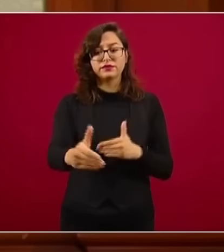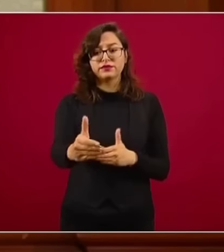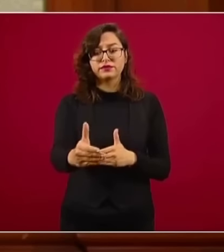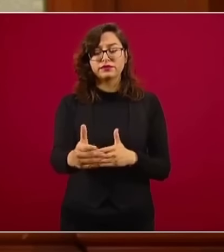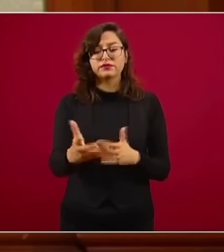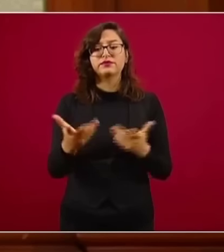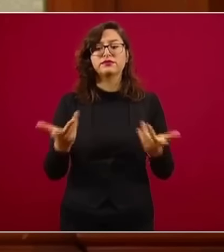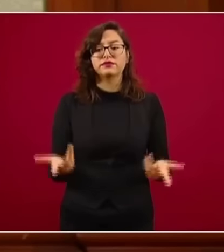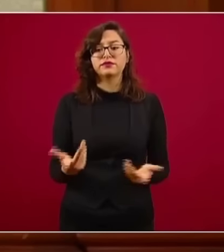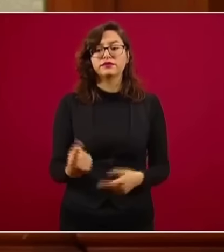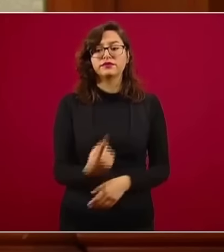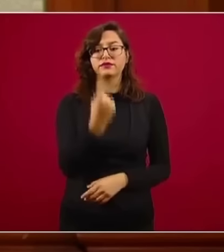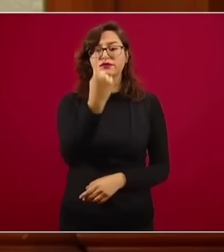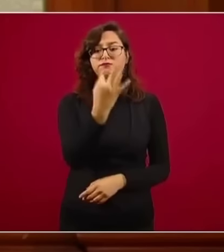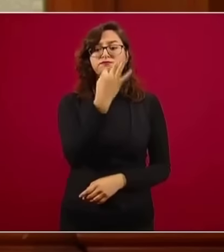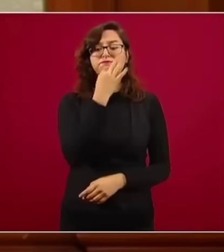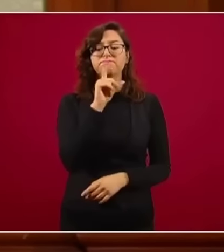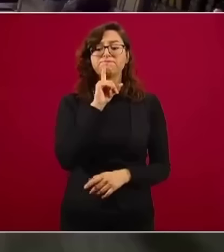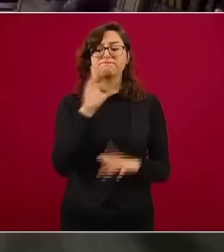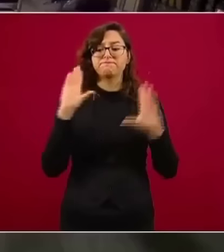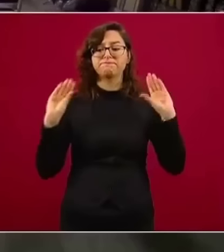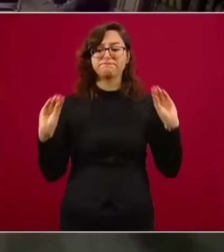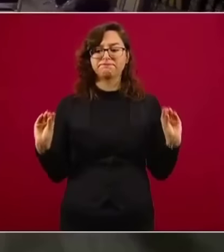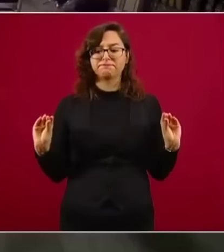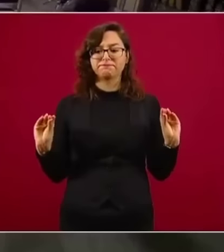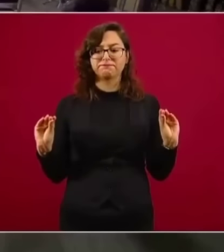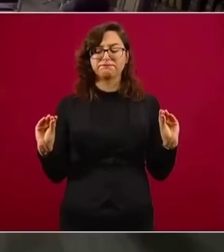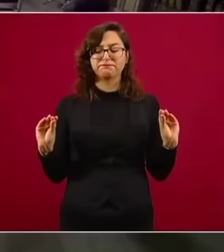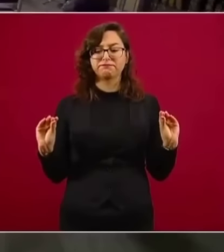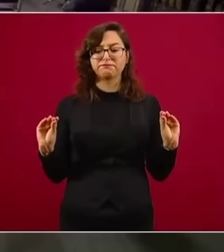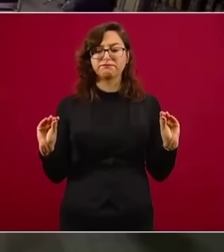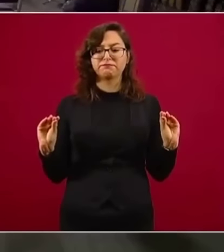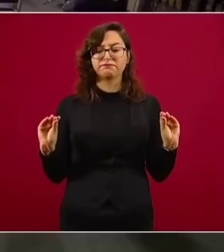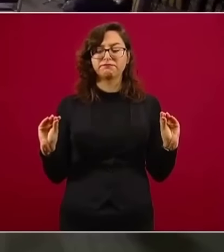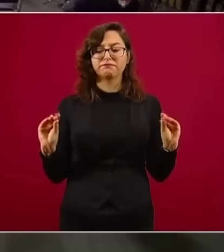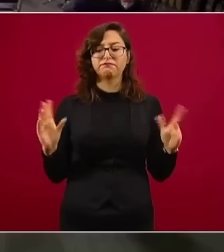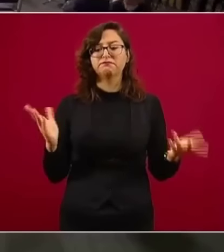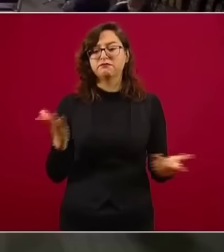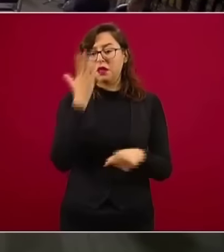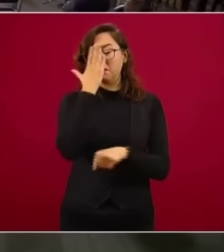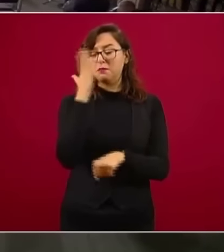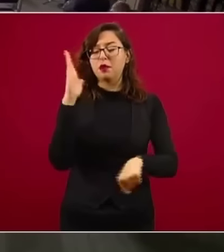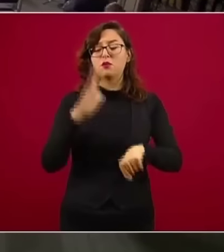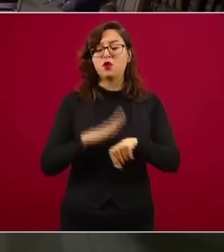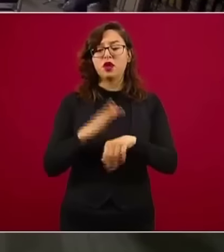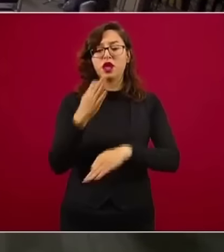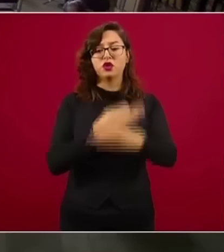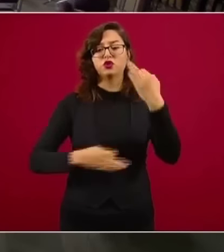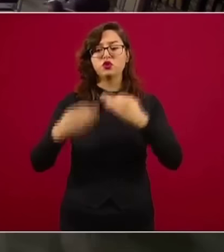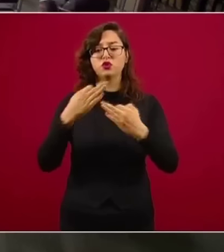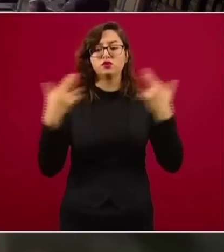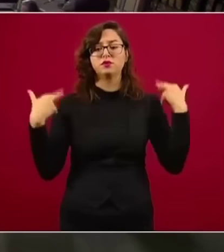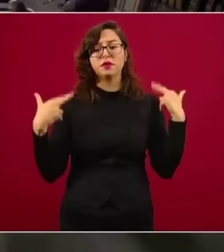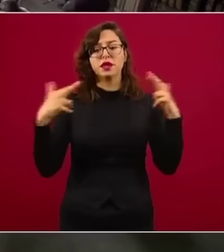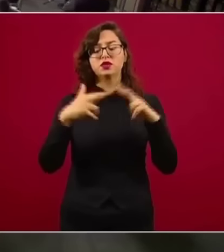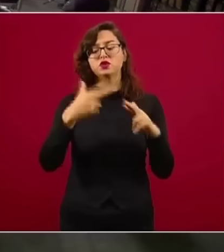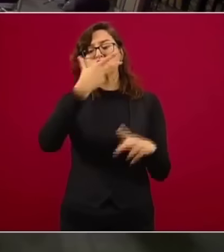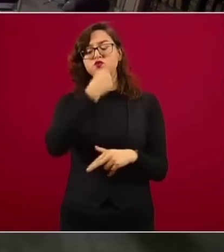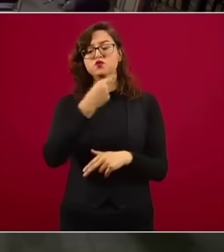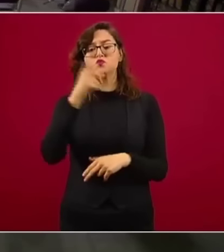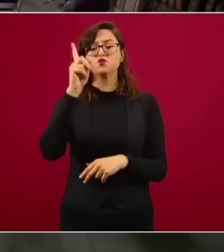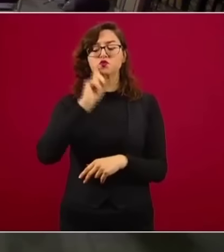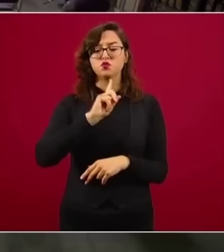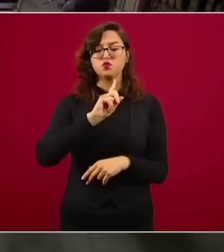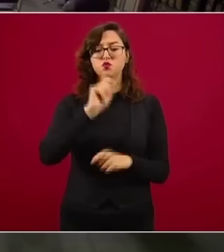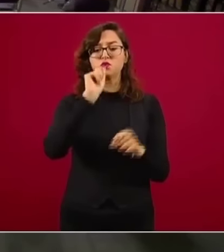realizaremos un minuto de silencio en memoria de todas las maestras y los maestros y